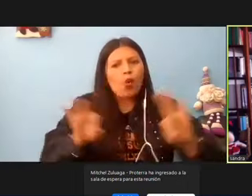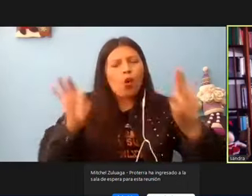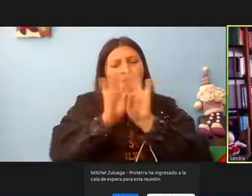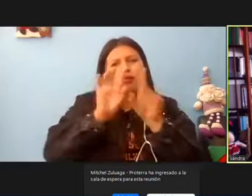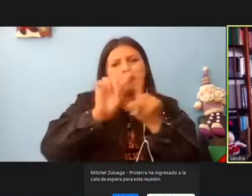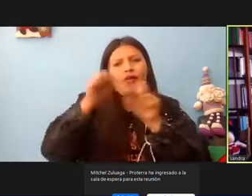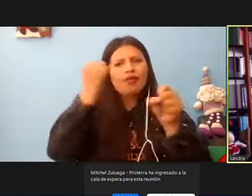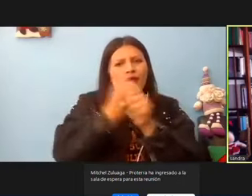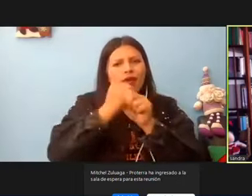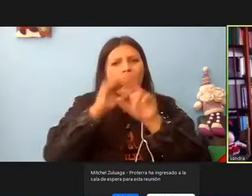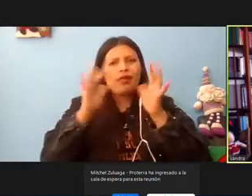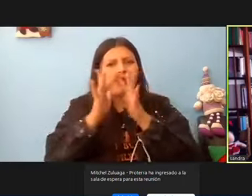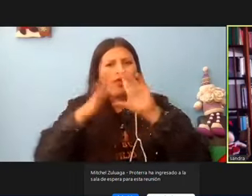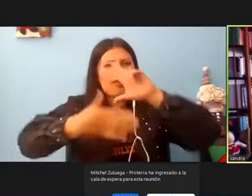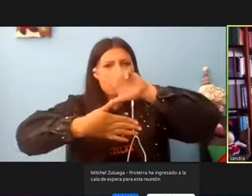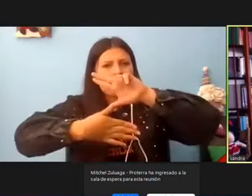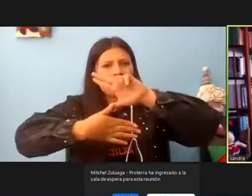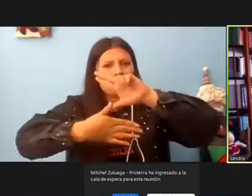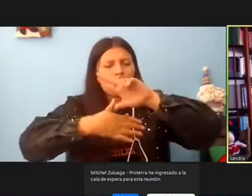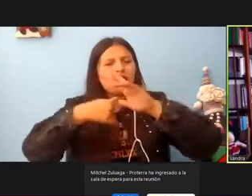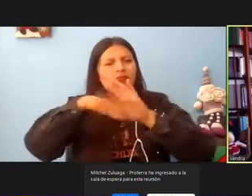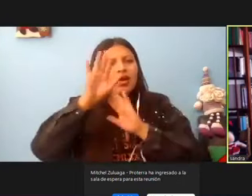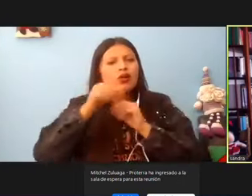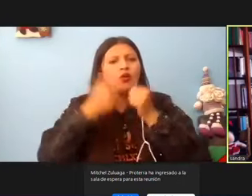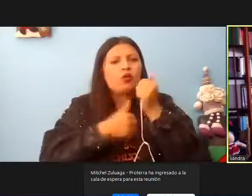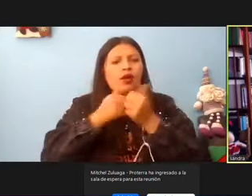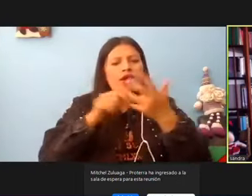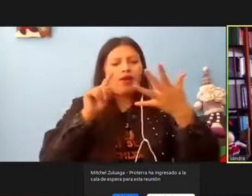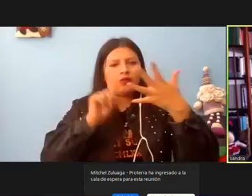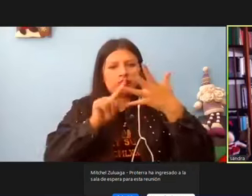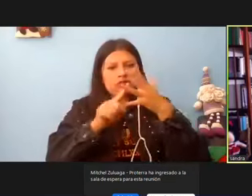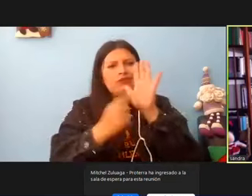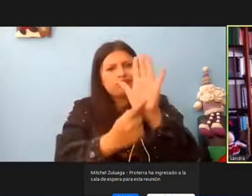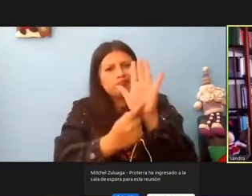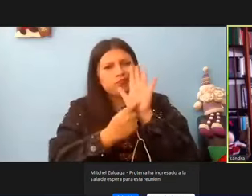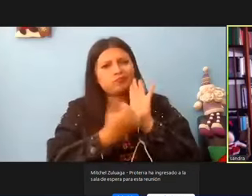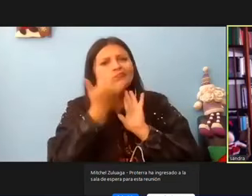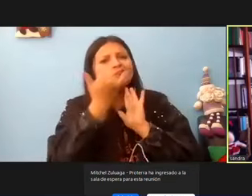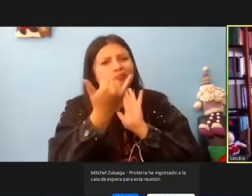a nivel latinoamericano. Esto que pasa en el eje 4 muestra que ya hay